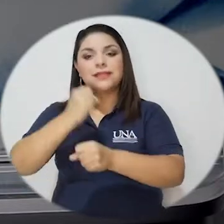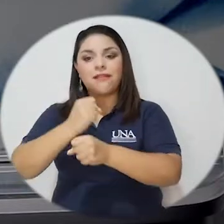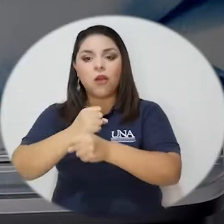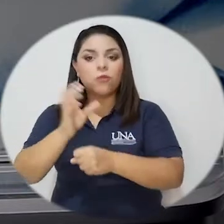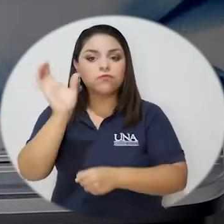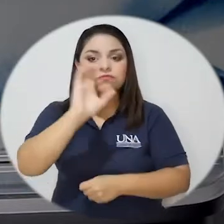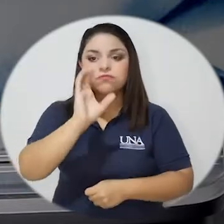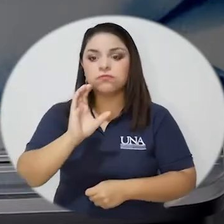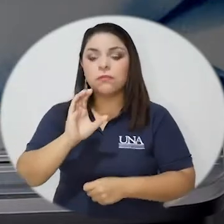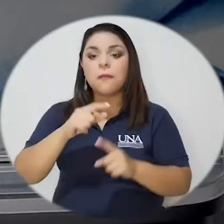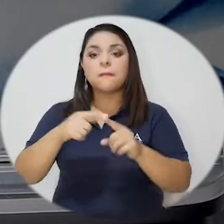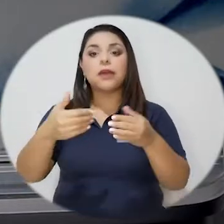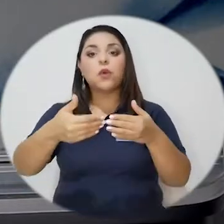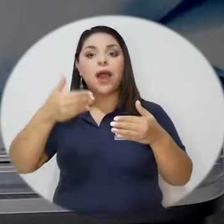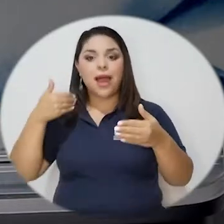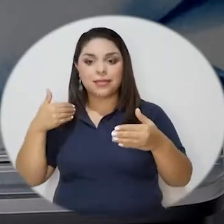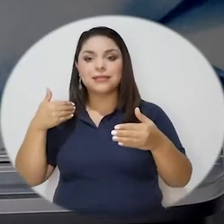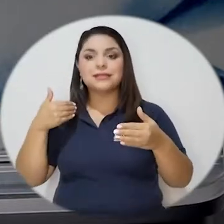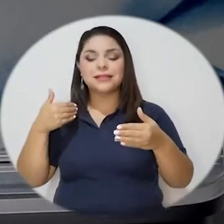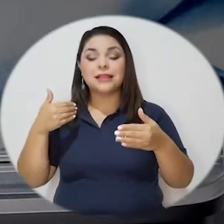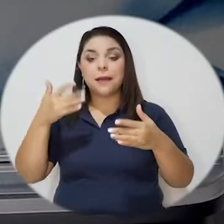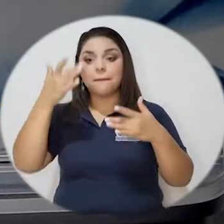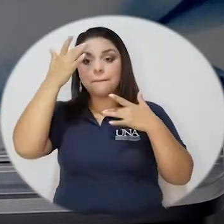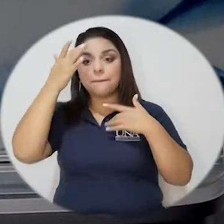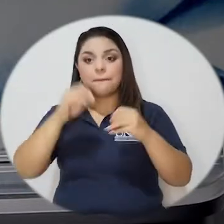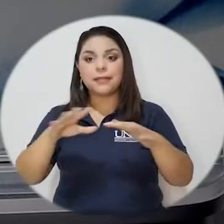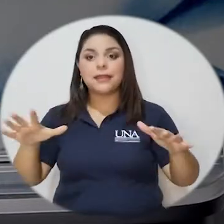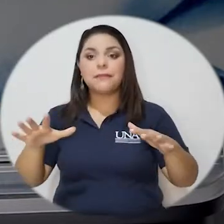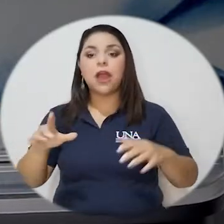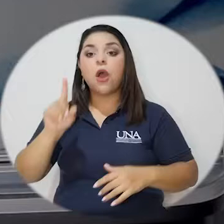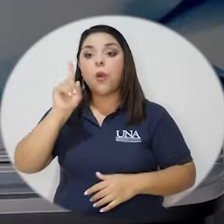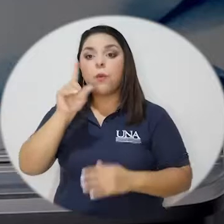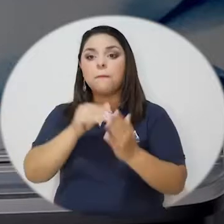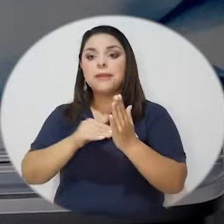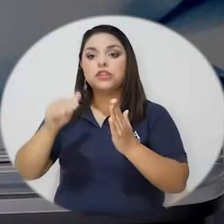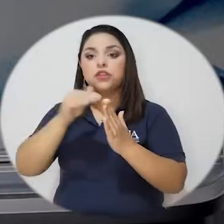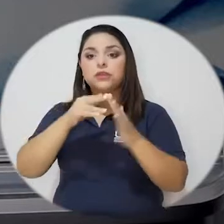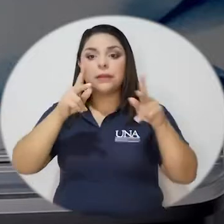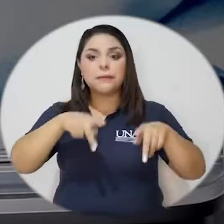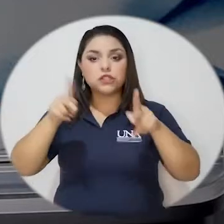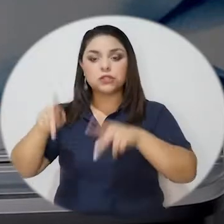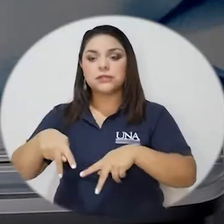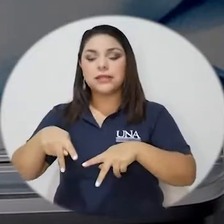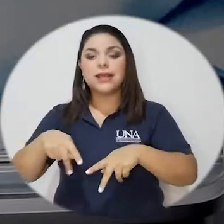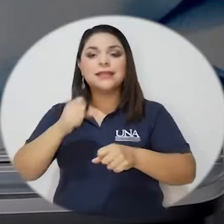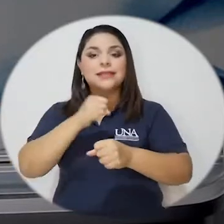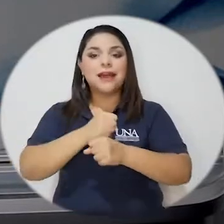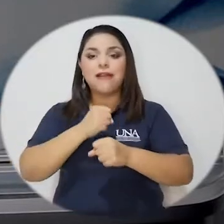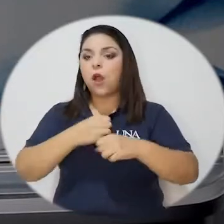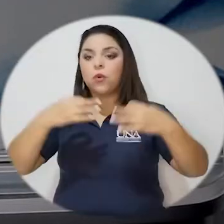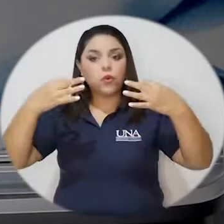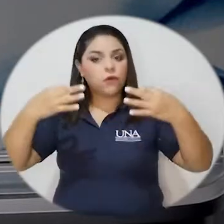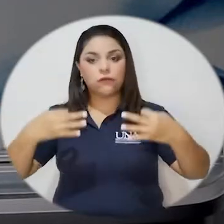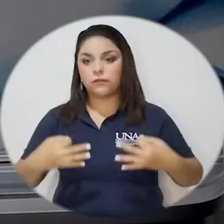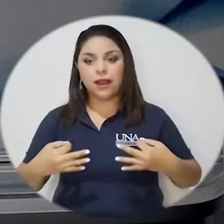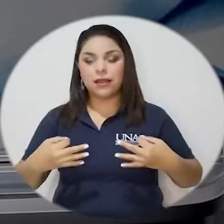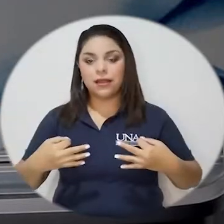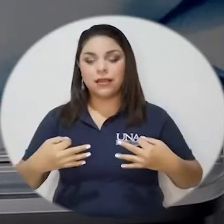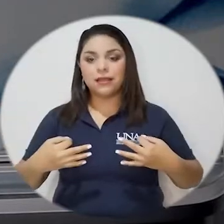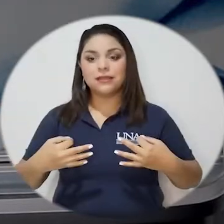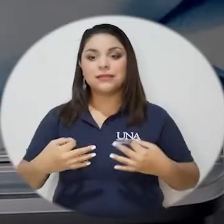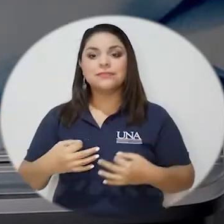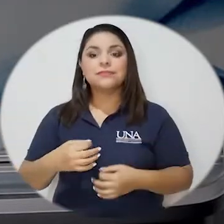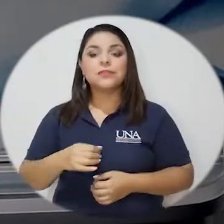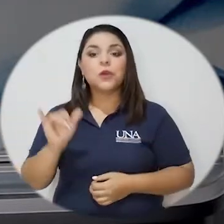sea, el INEC reportaba 1 millón de personas en la informalidad. Era precisamente lo que hablaba don Olman en el segmento anterior, de que